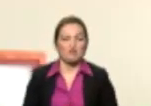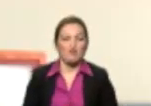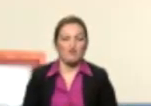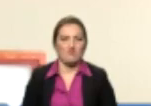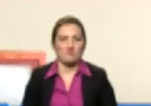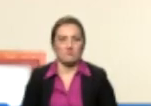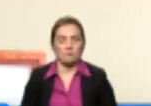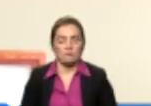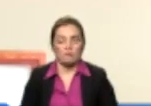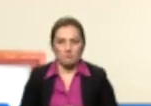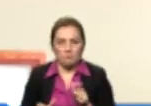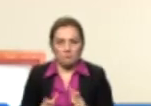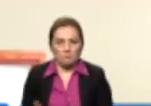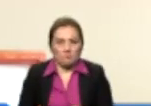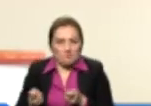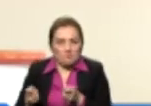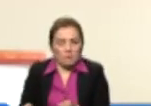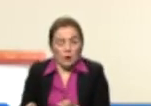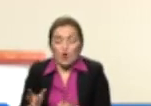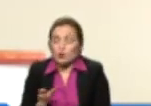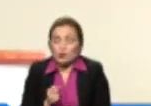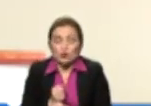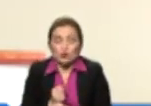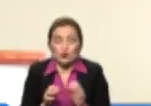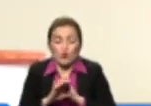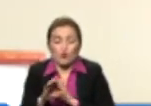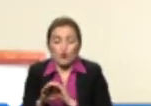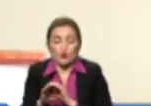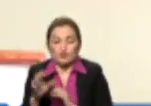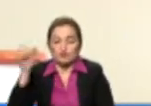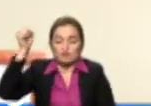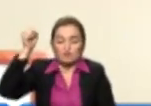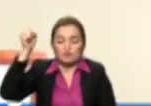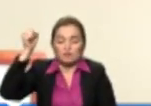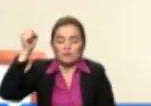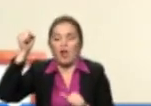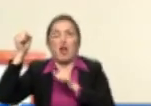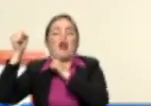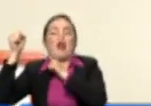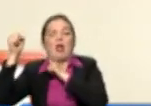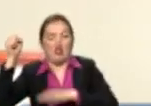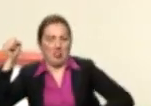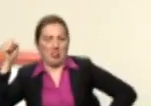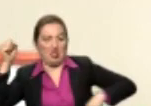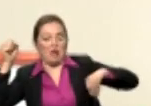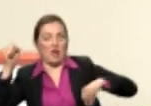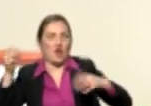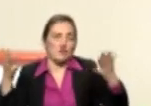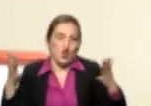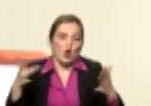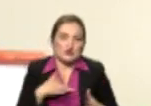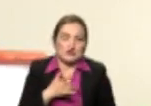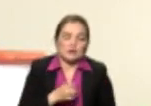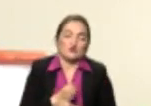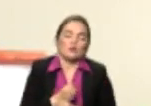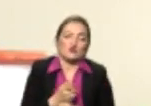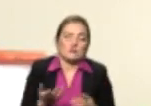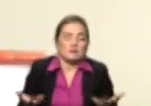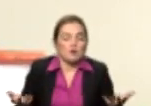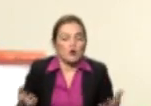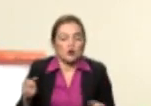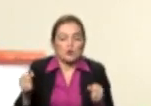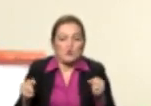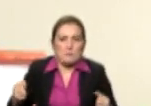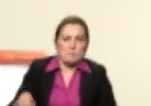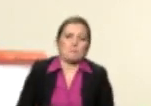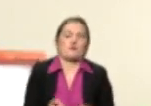al usuario la certeza de que va a ir en el bus sin que sea asaltado, sin que sea robado, así como también darle la certeza de que no se va a siniestrar,